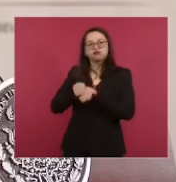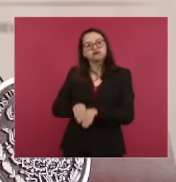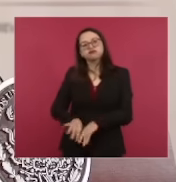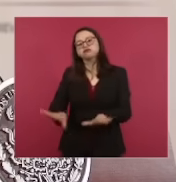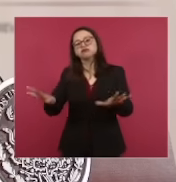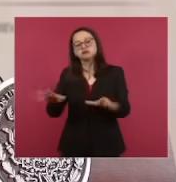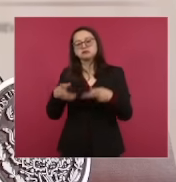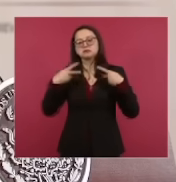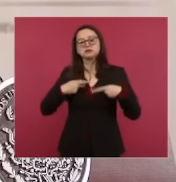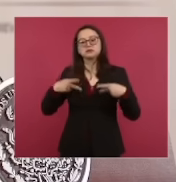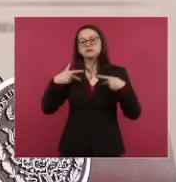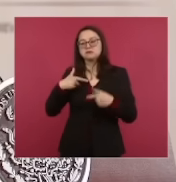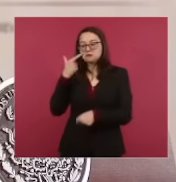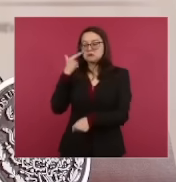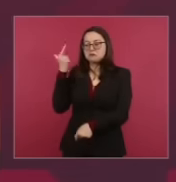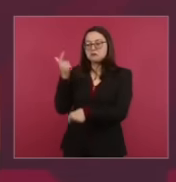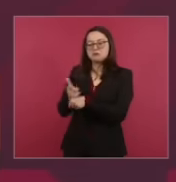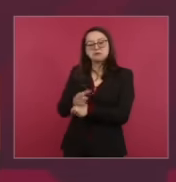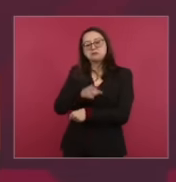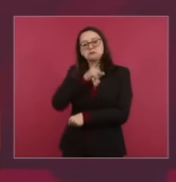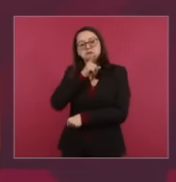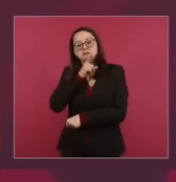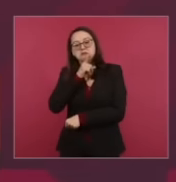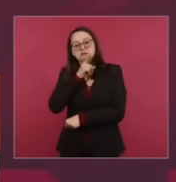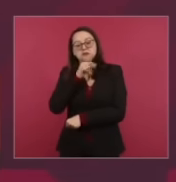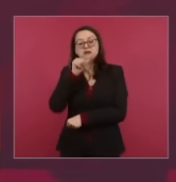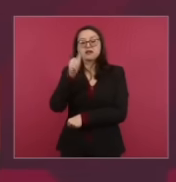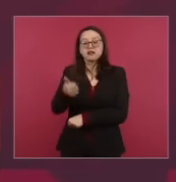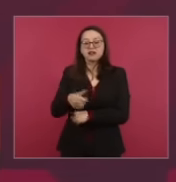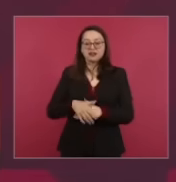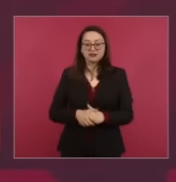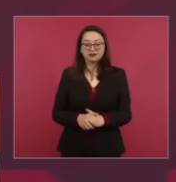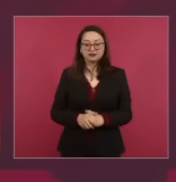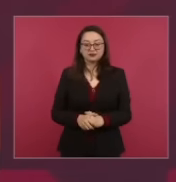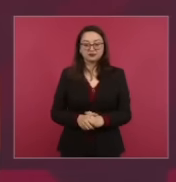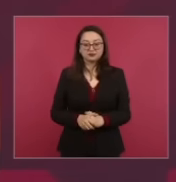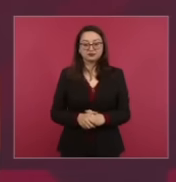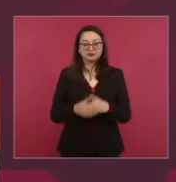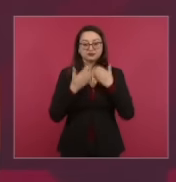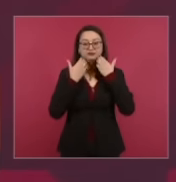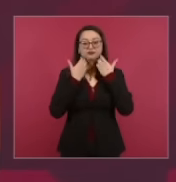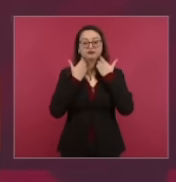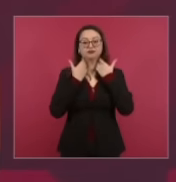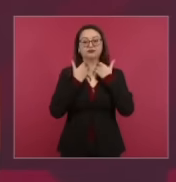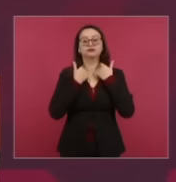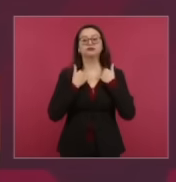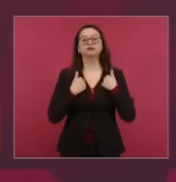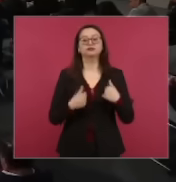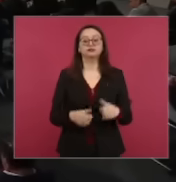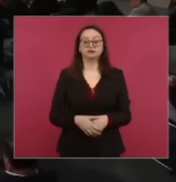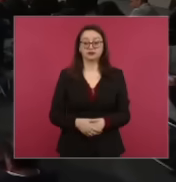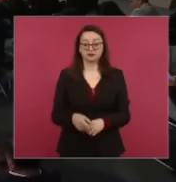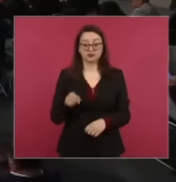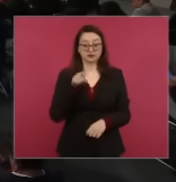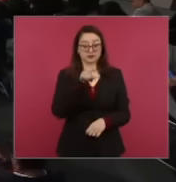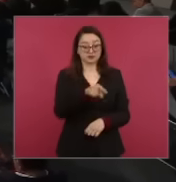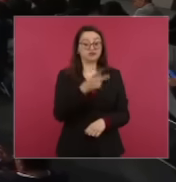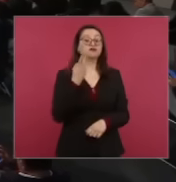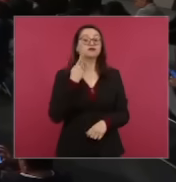sabían no pudo salir el procurador porque hay otra